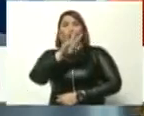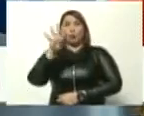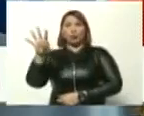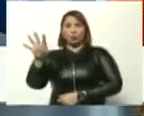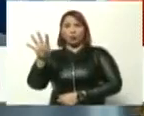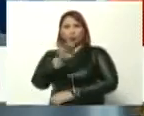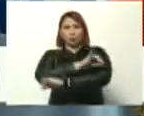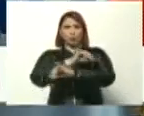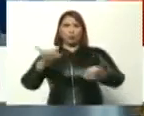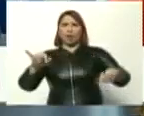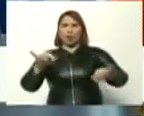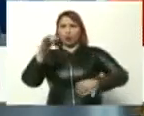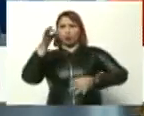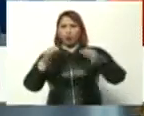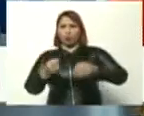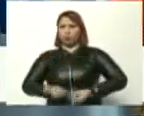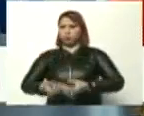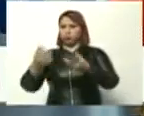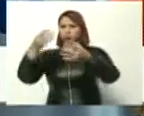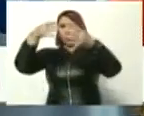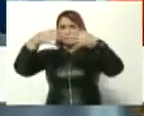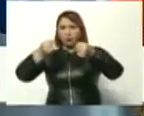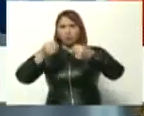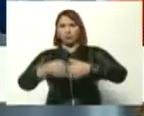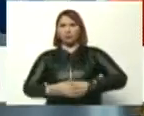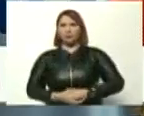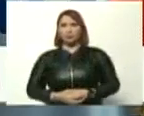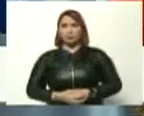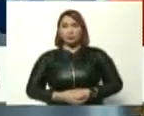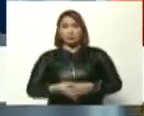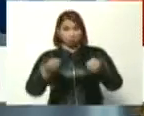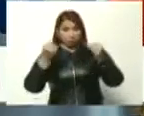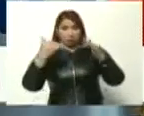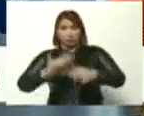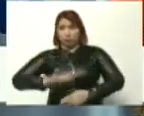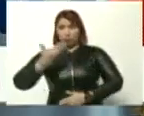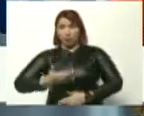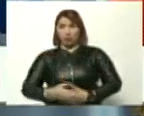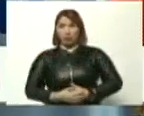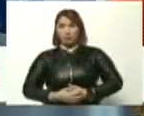244 han sido judicializados, una cifra bien importante.